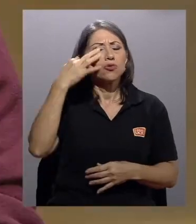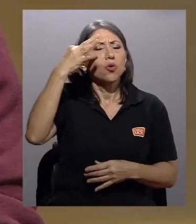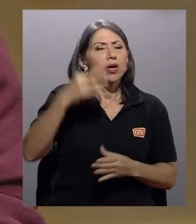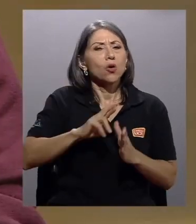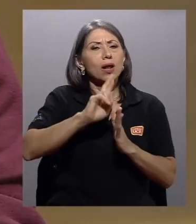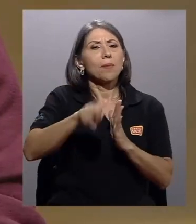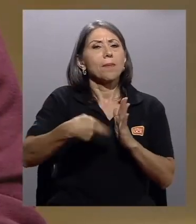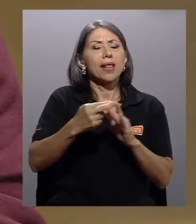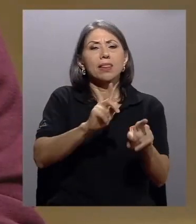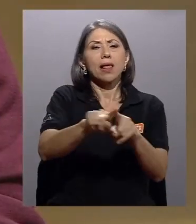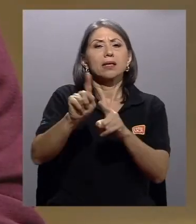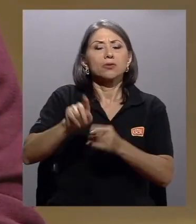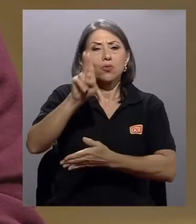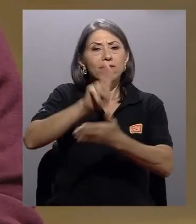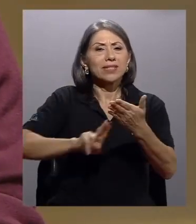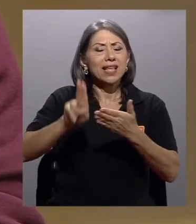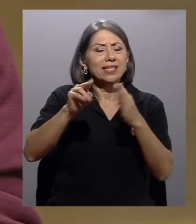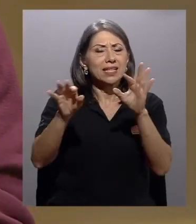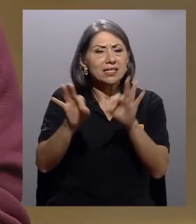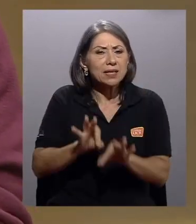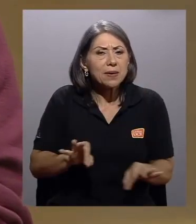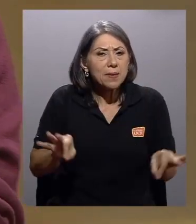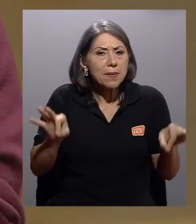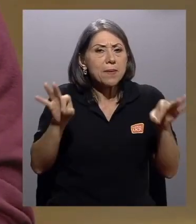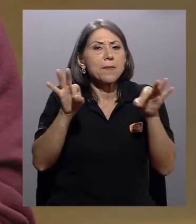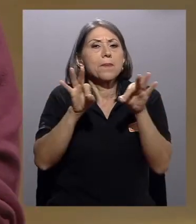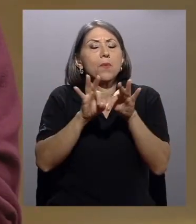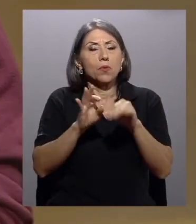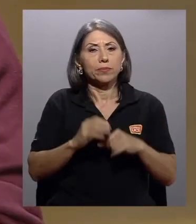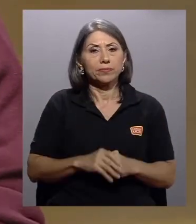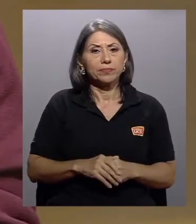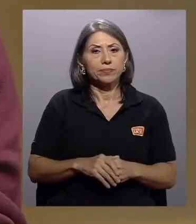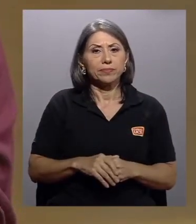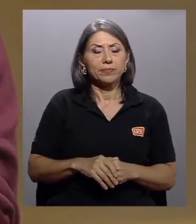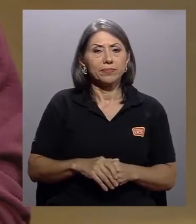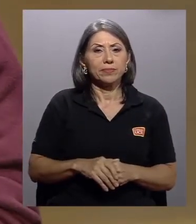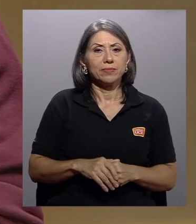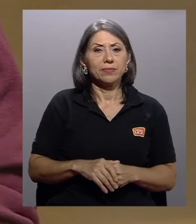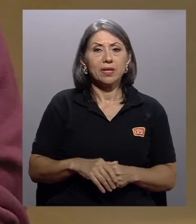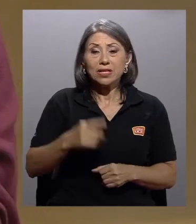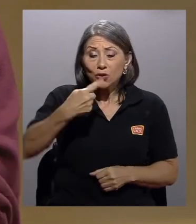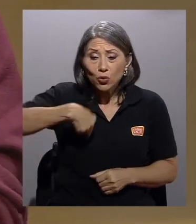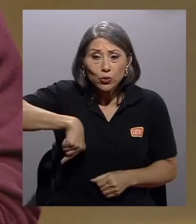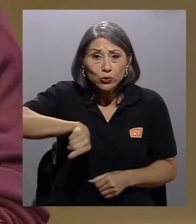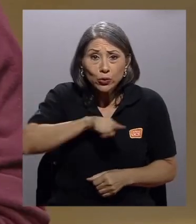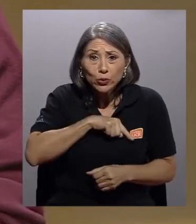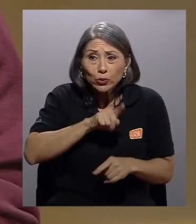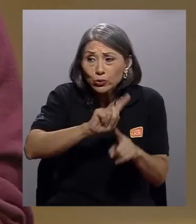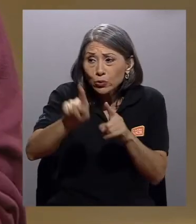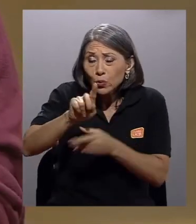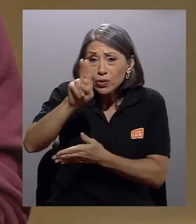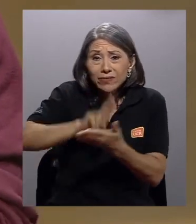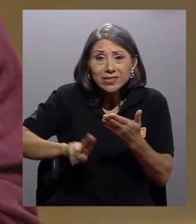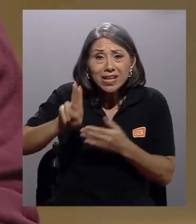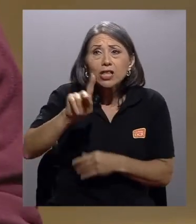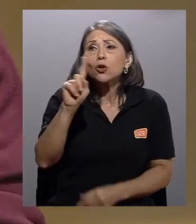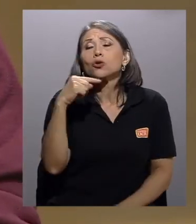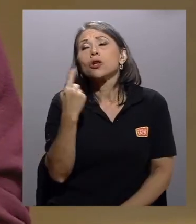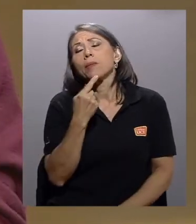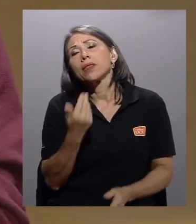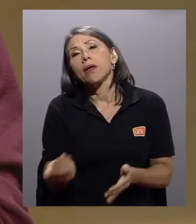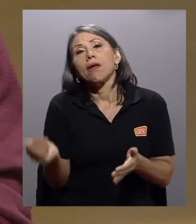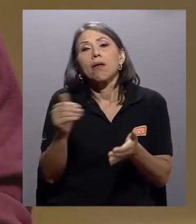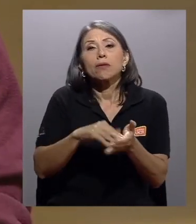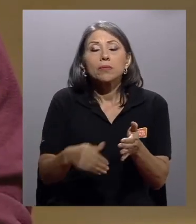papel de las universidades. O sea, que dejemos de ser centros de reproducción de